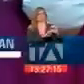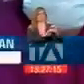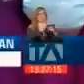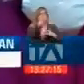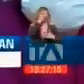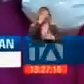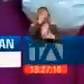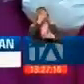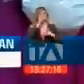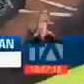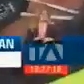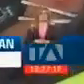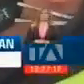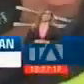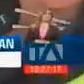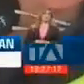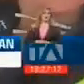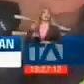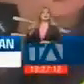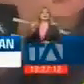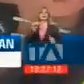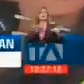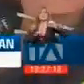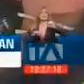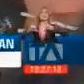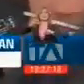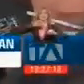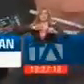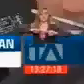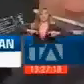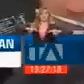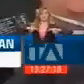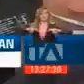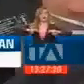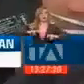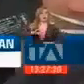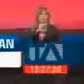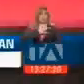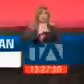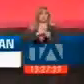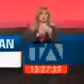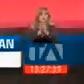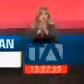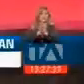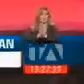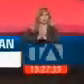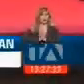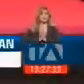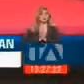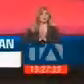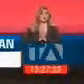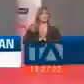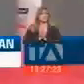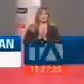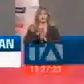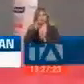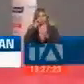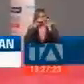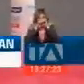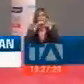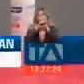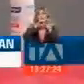la enfermedad. Los investigadores realizaron el estudio a pedido del propio municipio de Quito y tomaron pruebas que